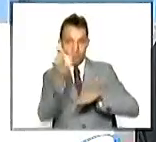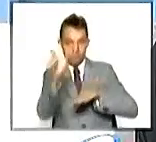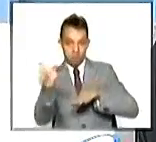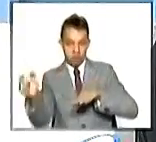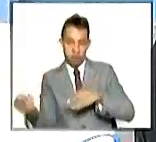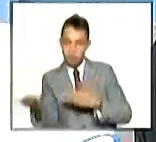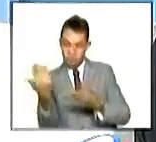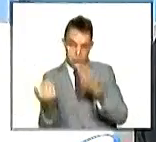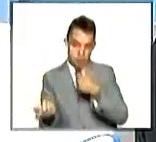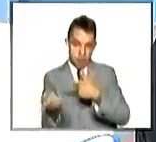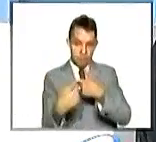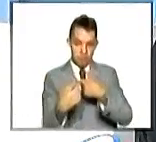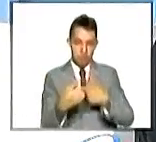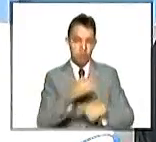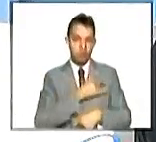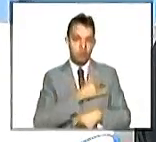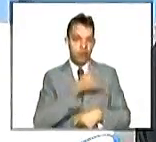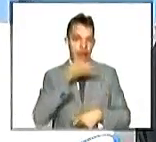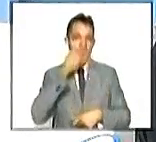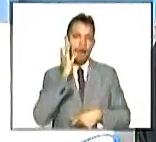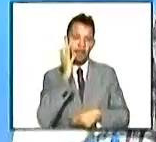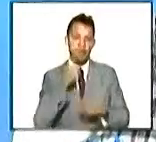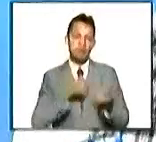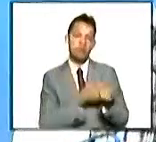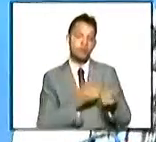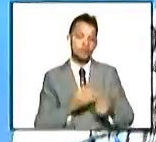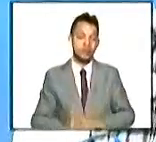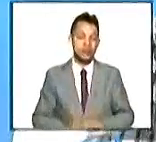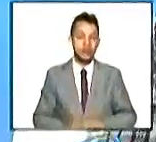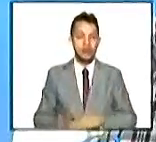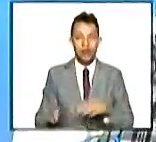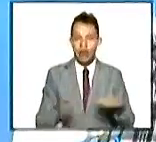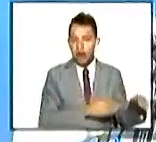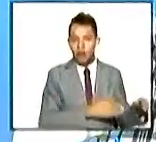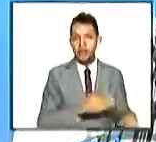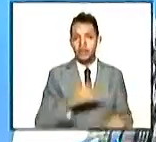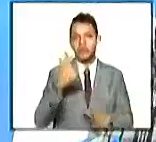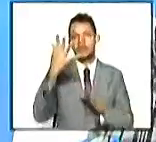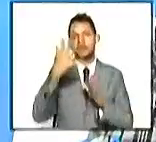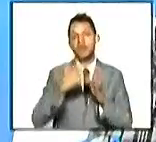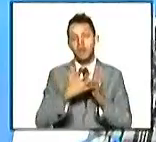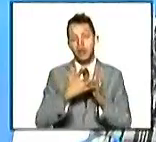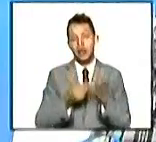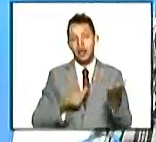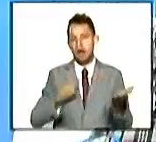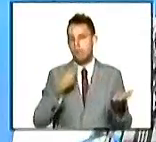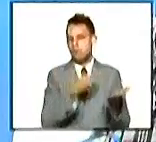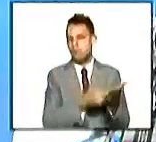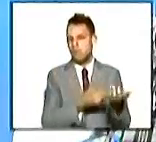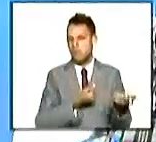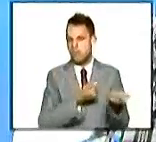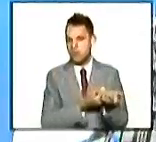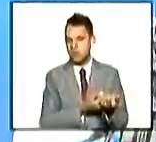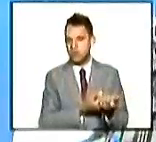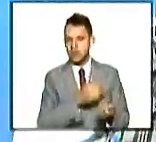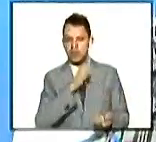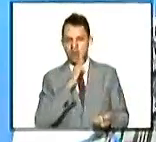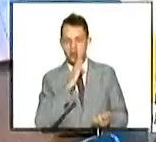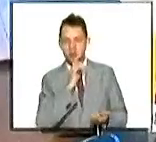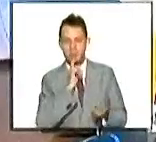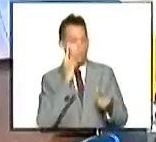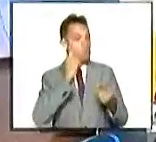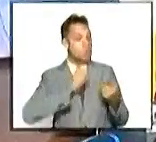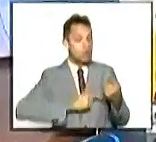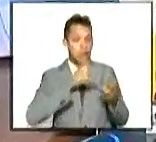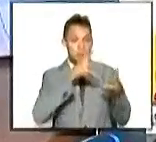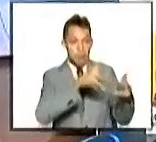poder apoyar así a los abuelos. ¿Y los 5.000 pesos, el bono de apoyo de 5.000 pesos es para una sola capacitación? No,